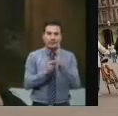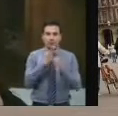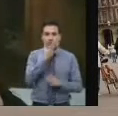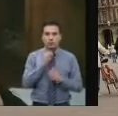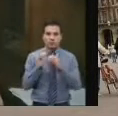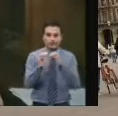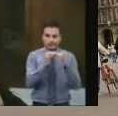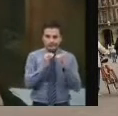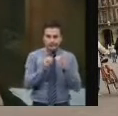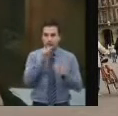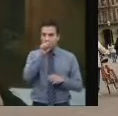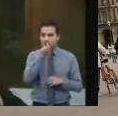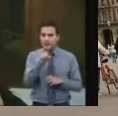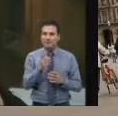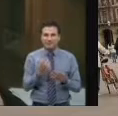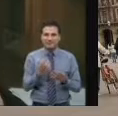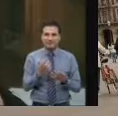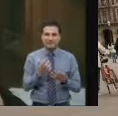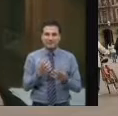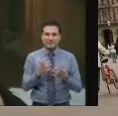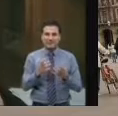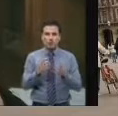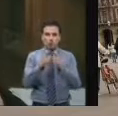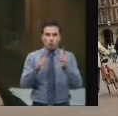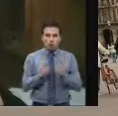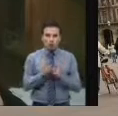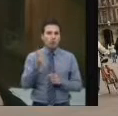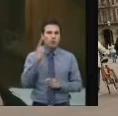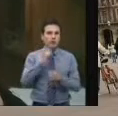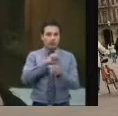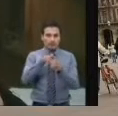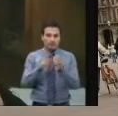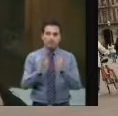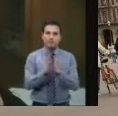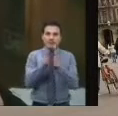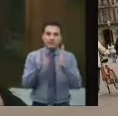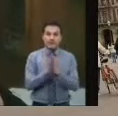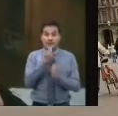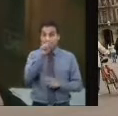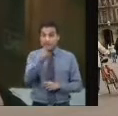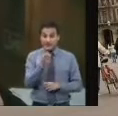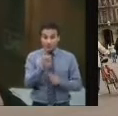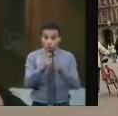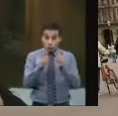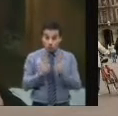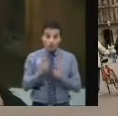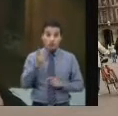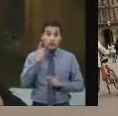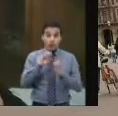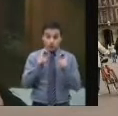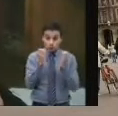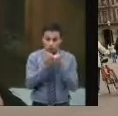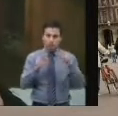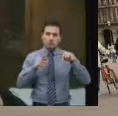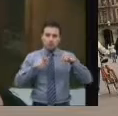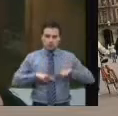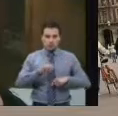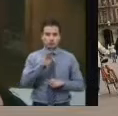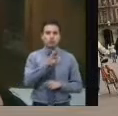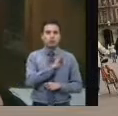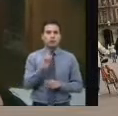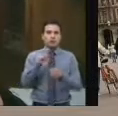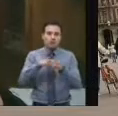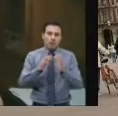contribuir a la integración de los órganos de representación política y como organizaciones ciudadanas hacer posible su acceso al ejercicio del poder